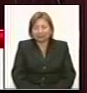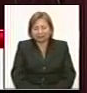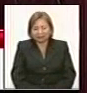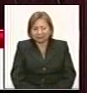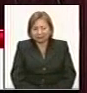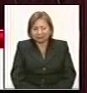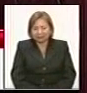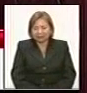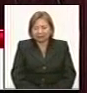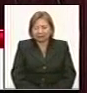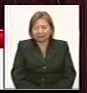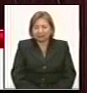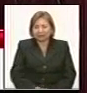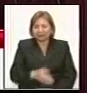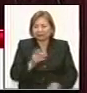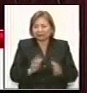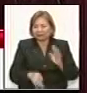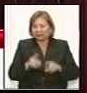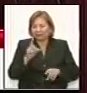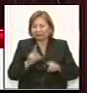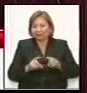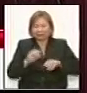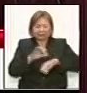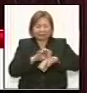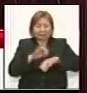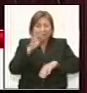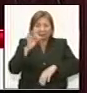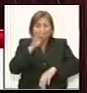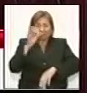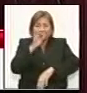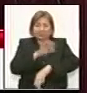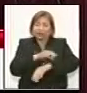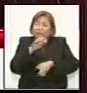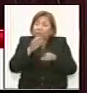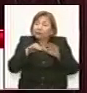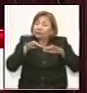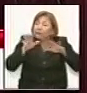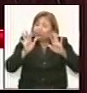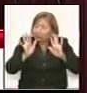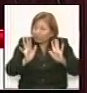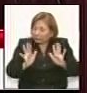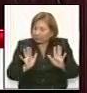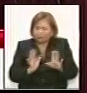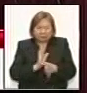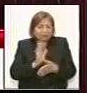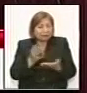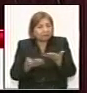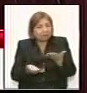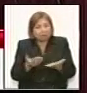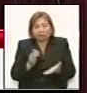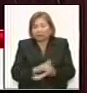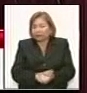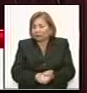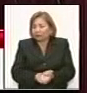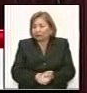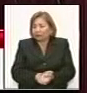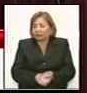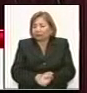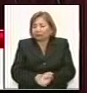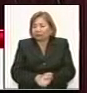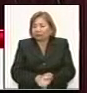Lo que puede haber es algo de algunos mosquitos, probablemente, pero en todo caso